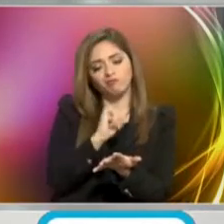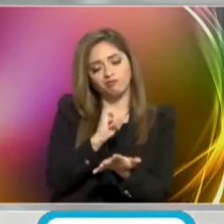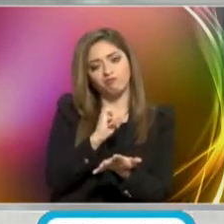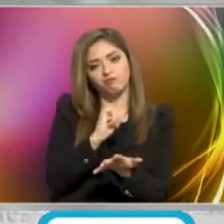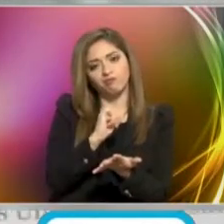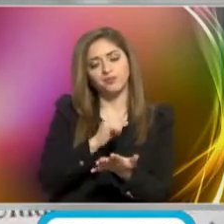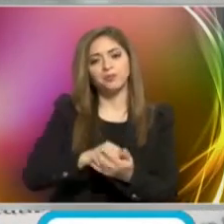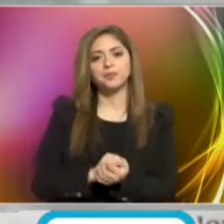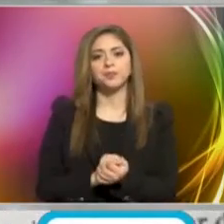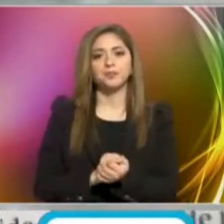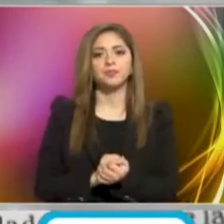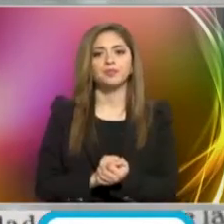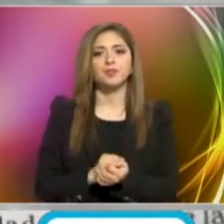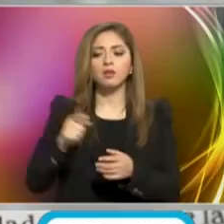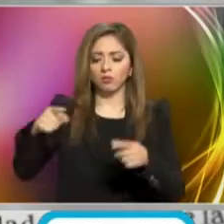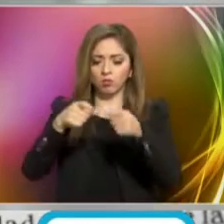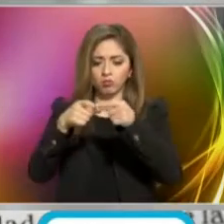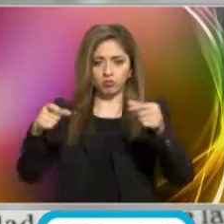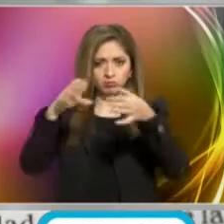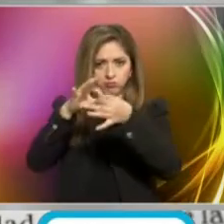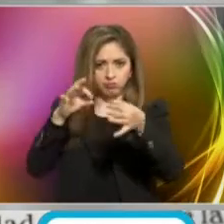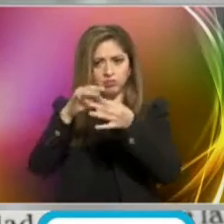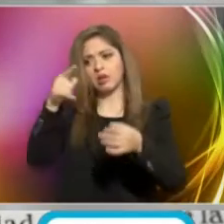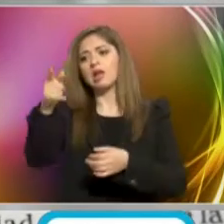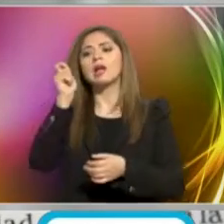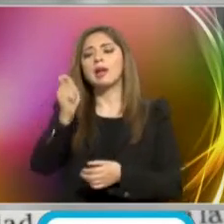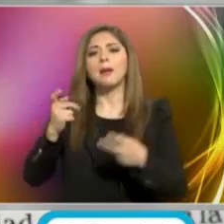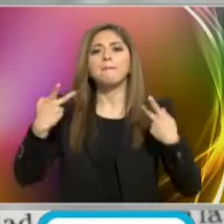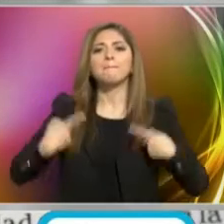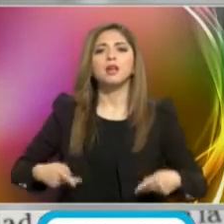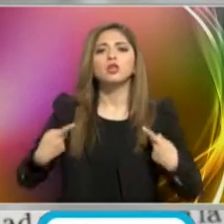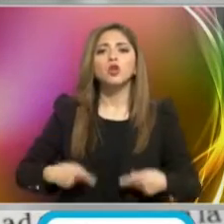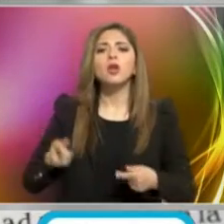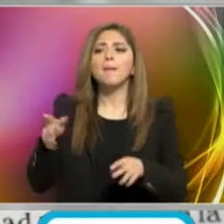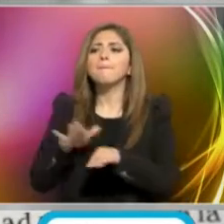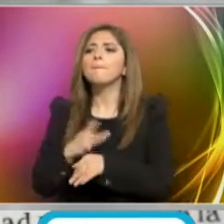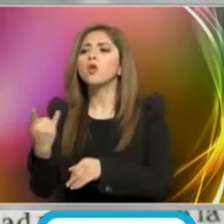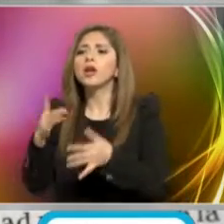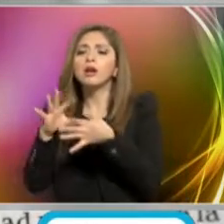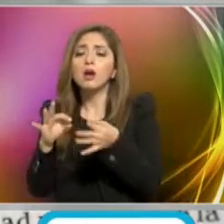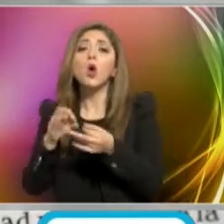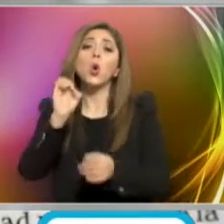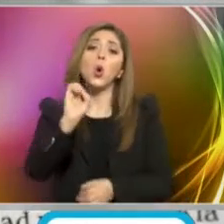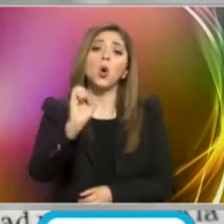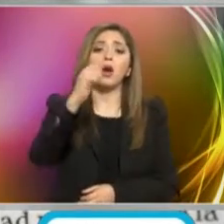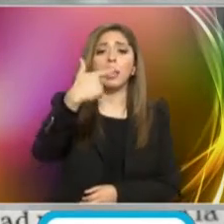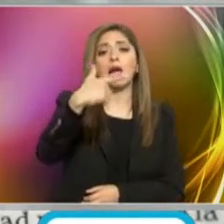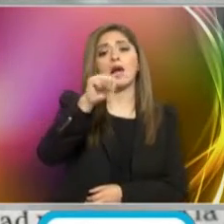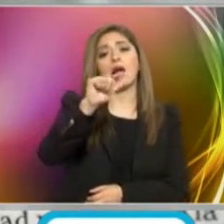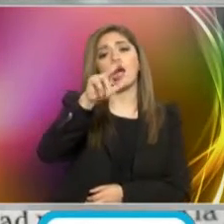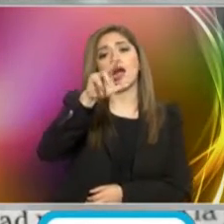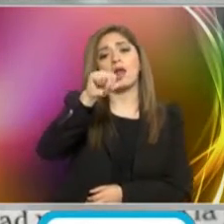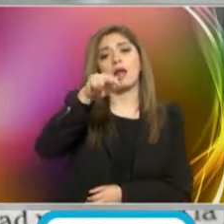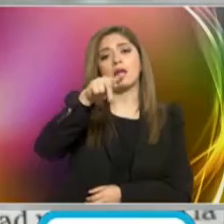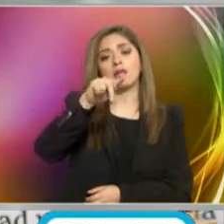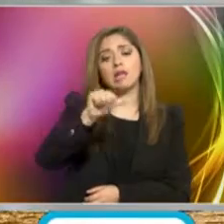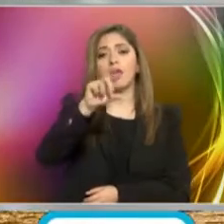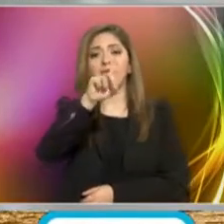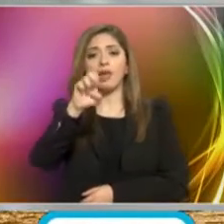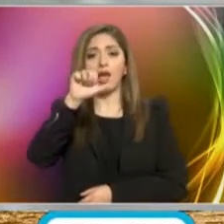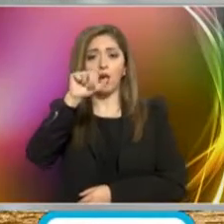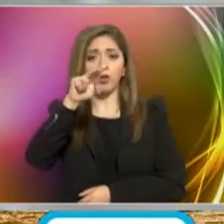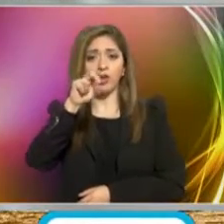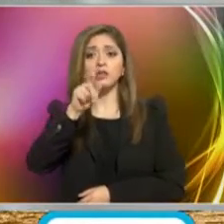ese texto, ese artículo al caso concreto? ¿Sí? O la garantía de audiencia. No puede ser privado de tus posesiones, libertades,